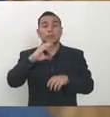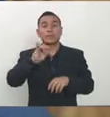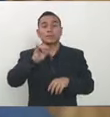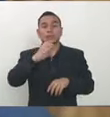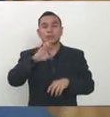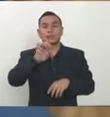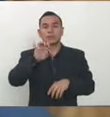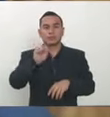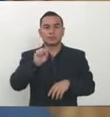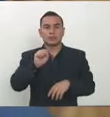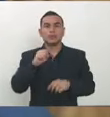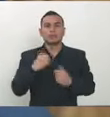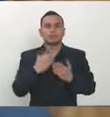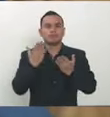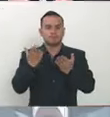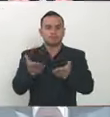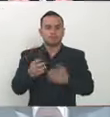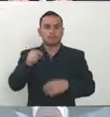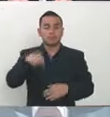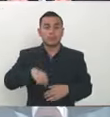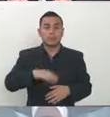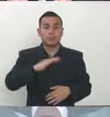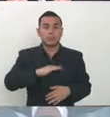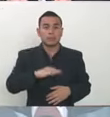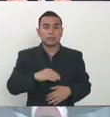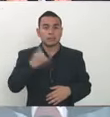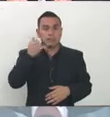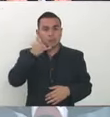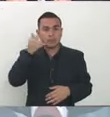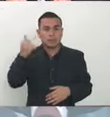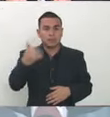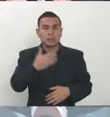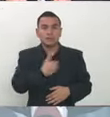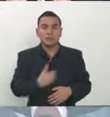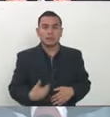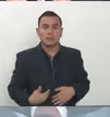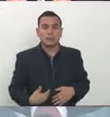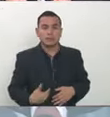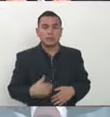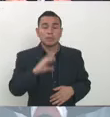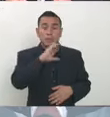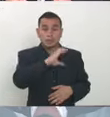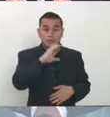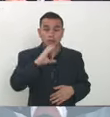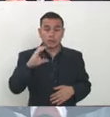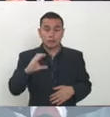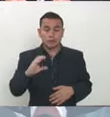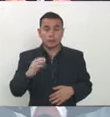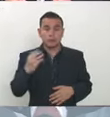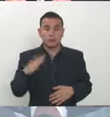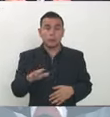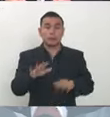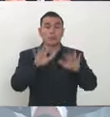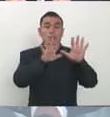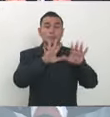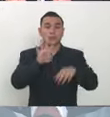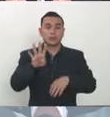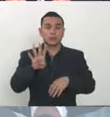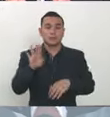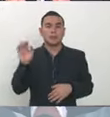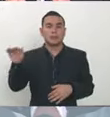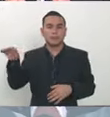informarle también de que esta tarde me comuniqué con la señora presidenta de la Corte de Cuentas, quien me informó que a partir del 14 de